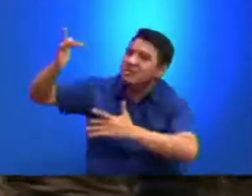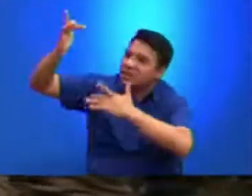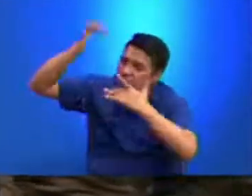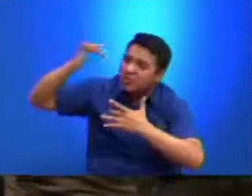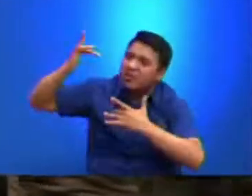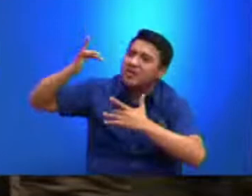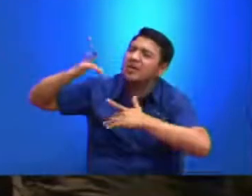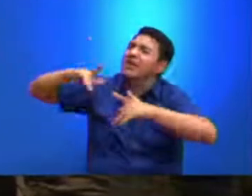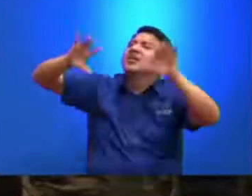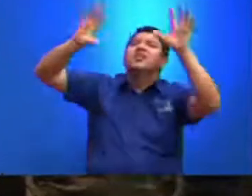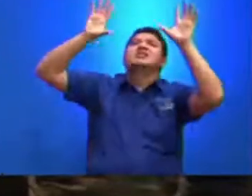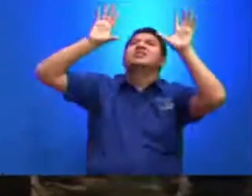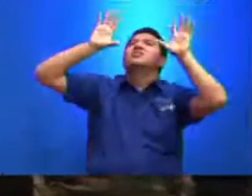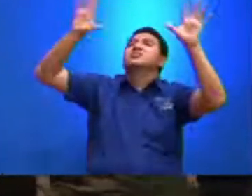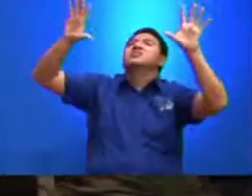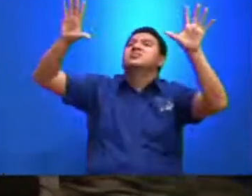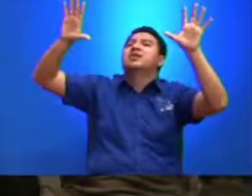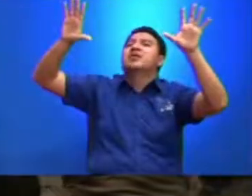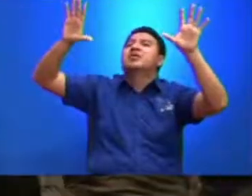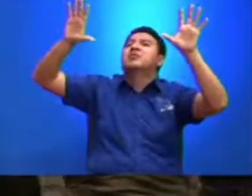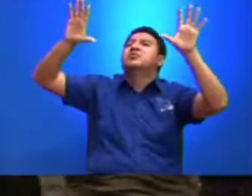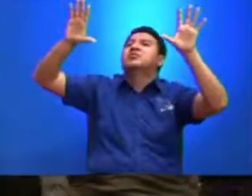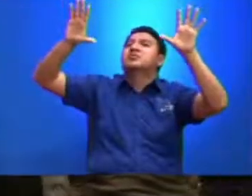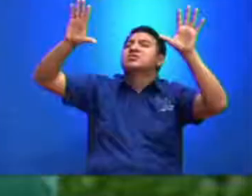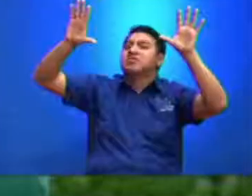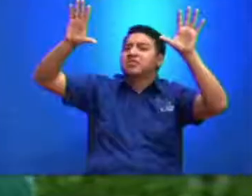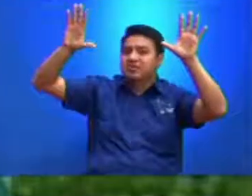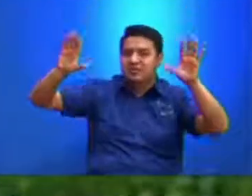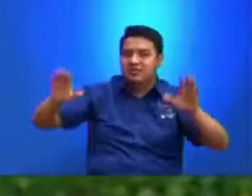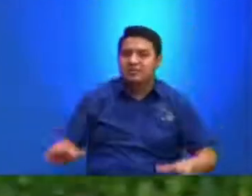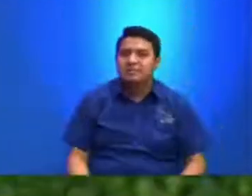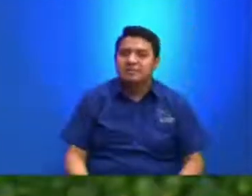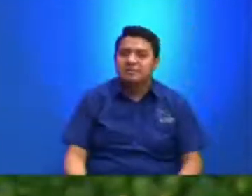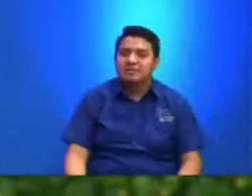Alzando sus manos, Señor.